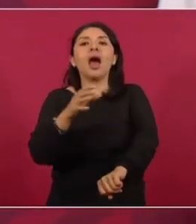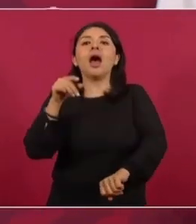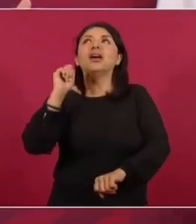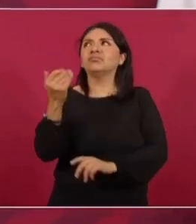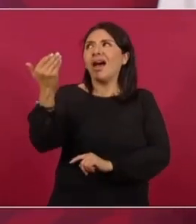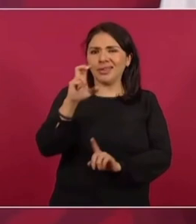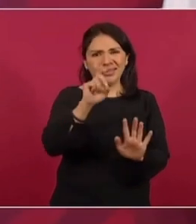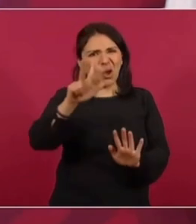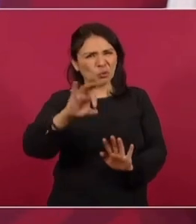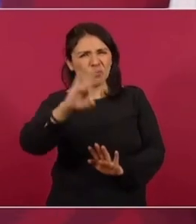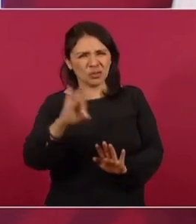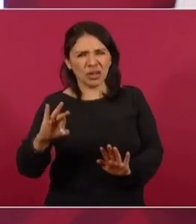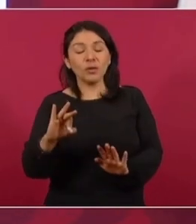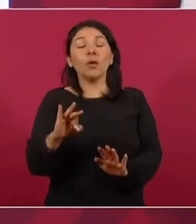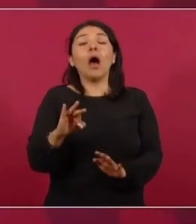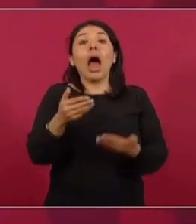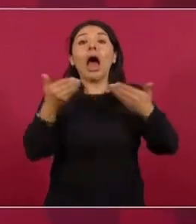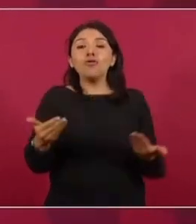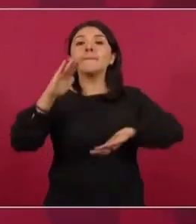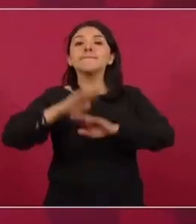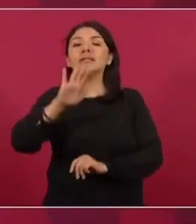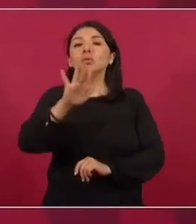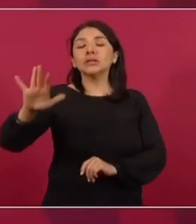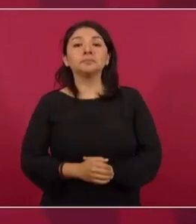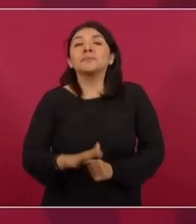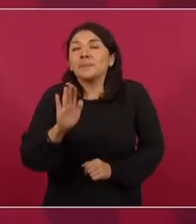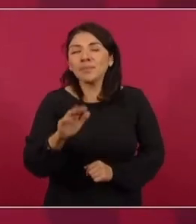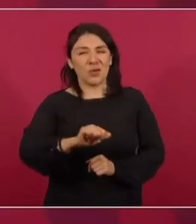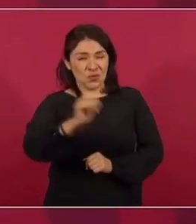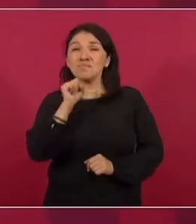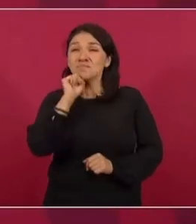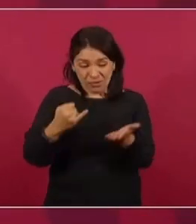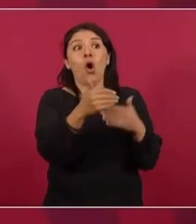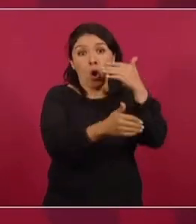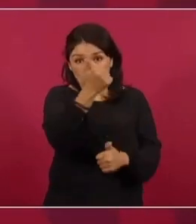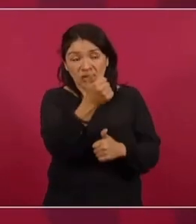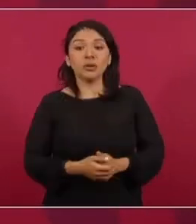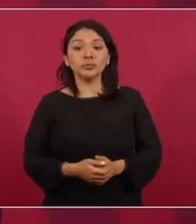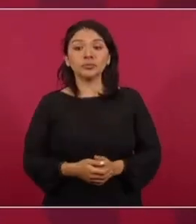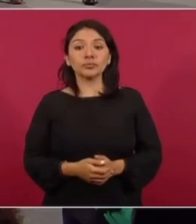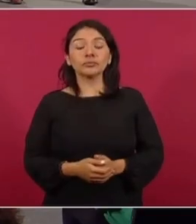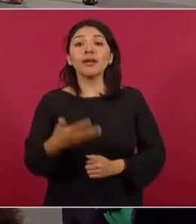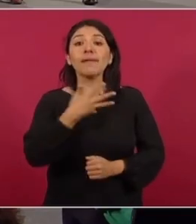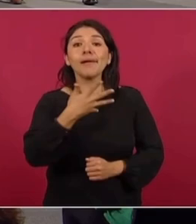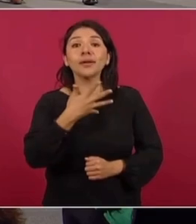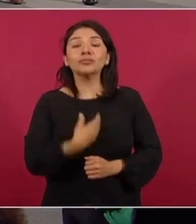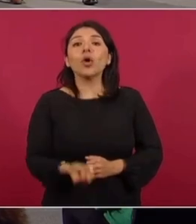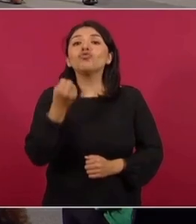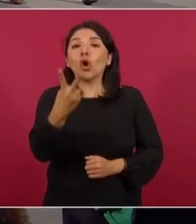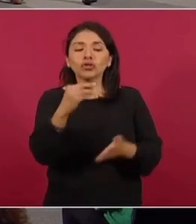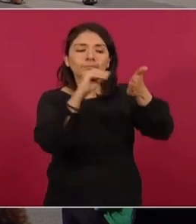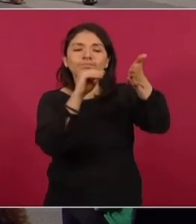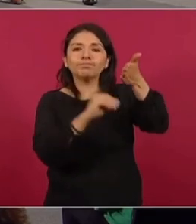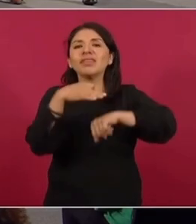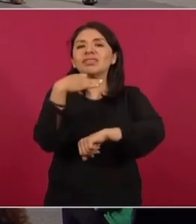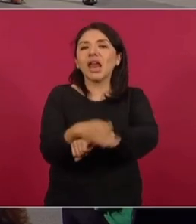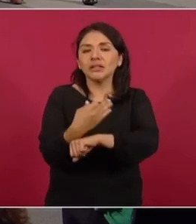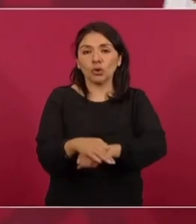del 38% al 55%. En esa resolución de la Corte hubo dos transitorios,